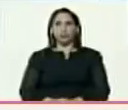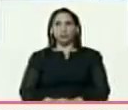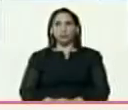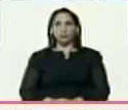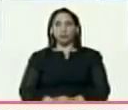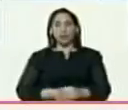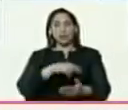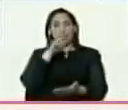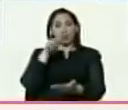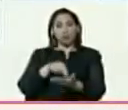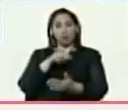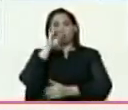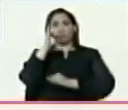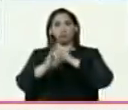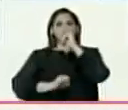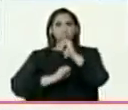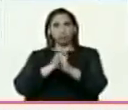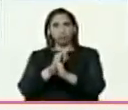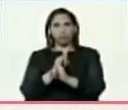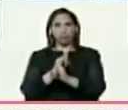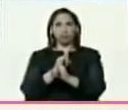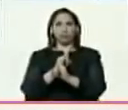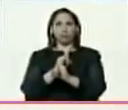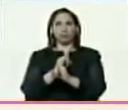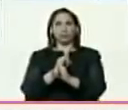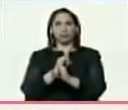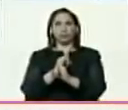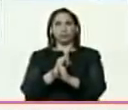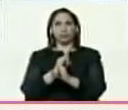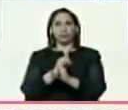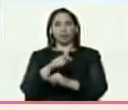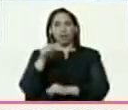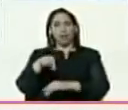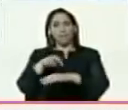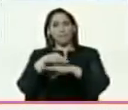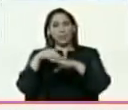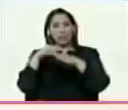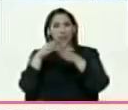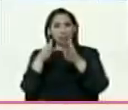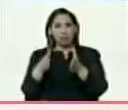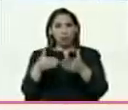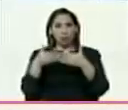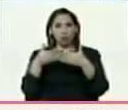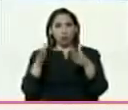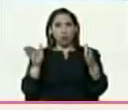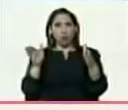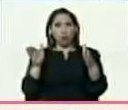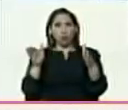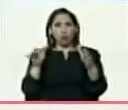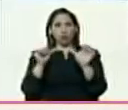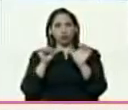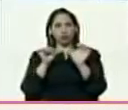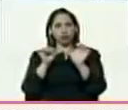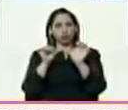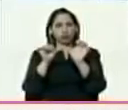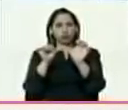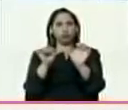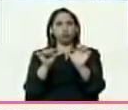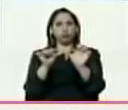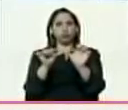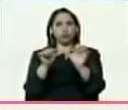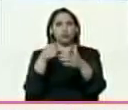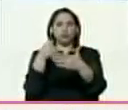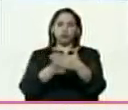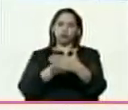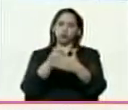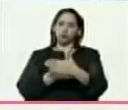nacionales como internacionales este ministerio público que ha mantenido una ardua